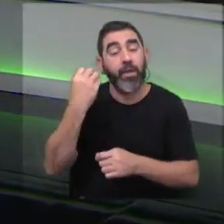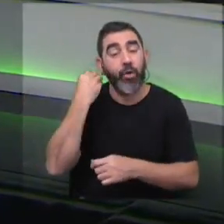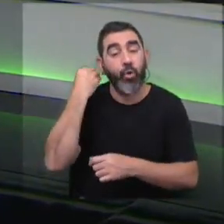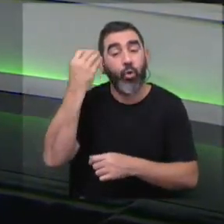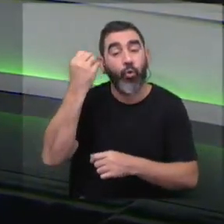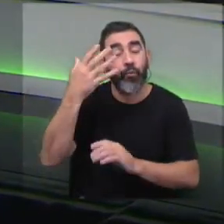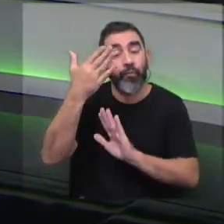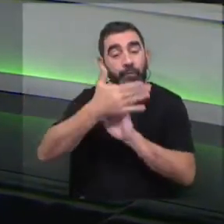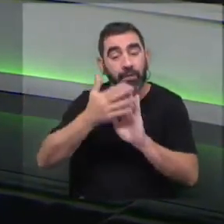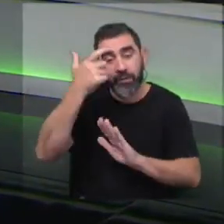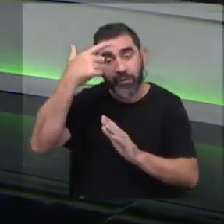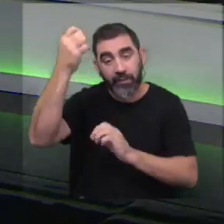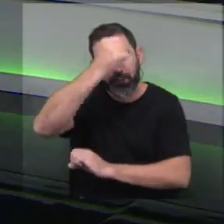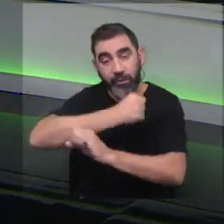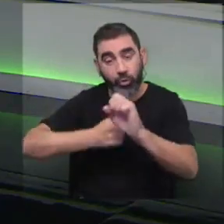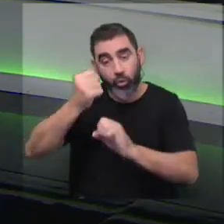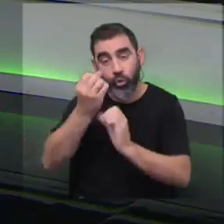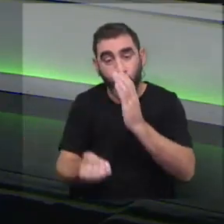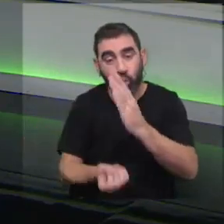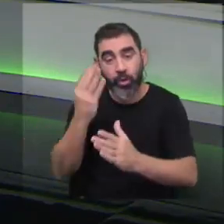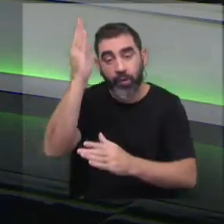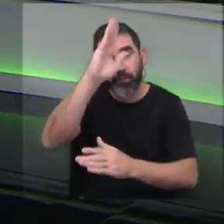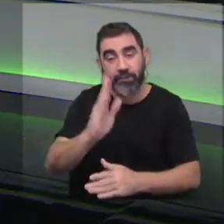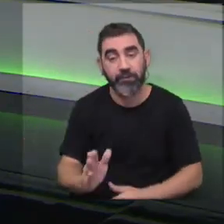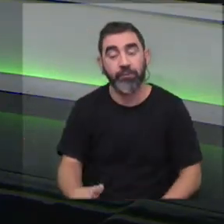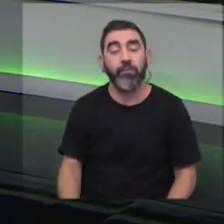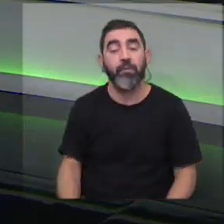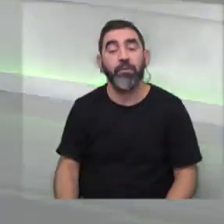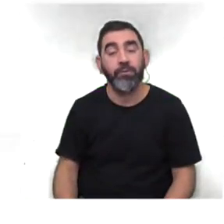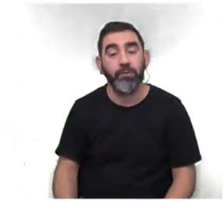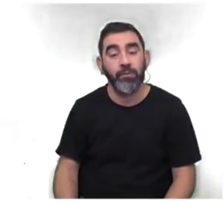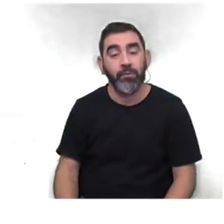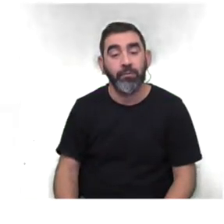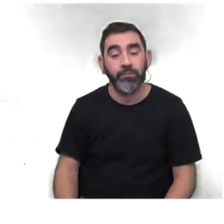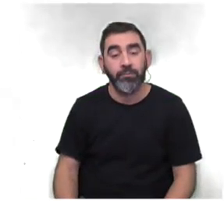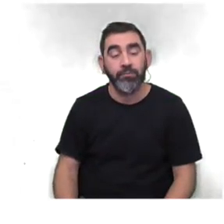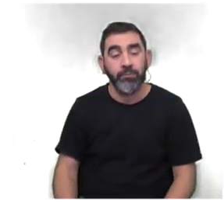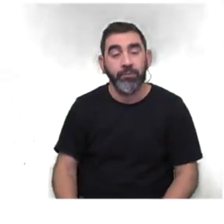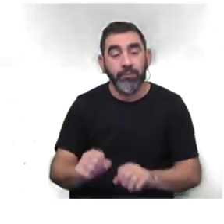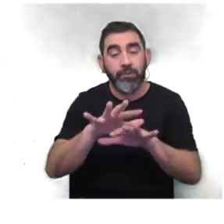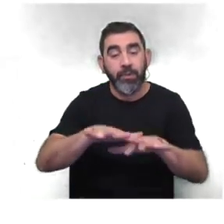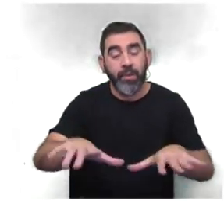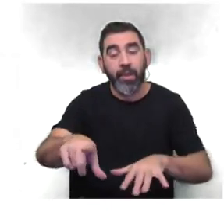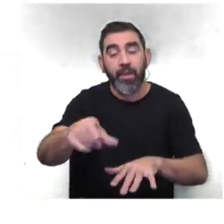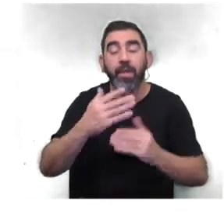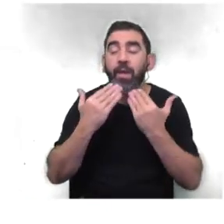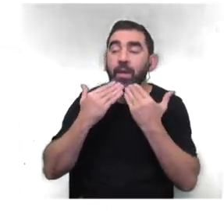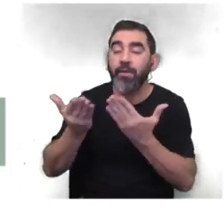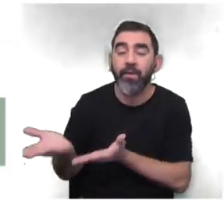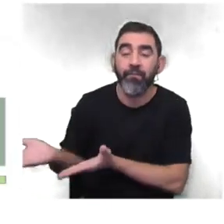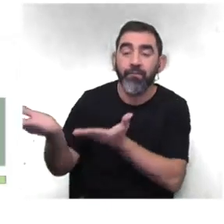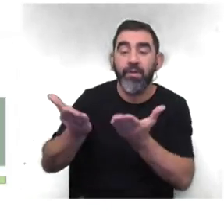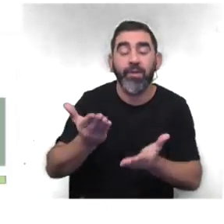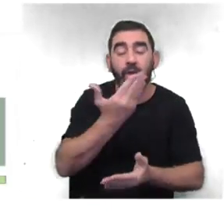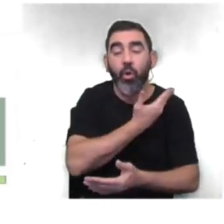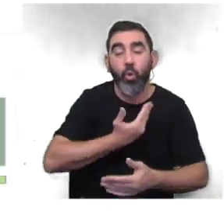Nacional de ciencia tecnología e Innovación en Brasil en la red social x Cos se agradeció la invitación al